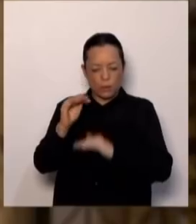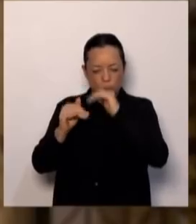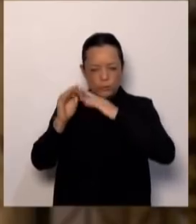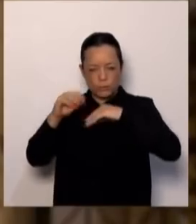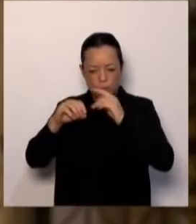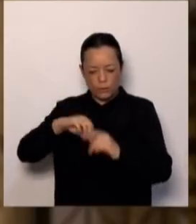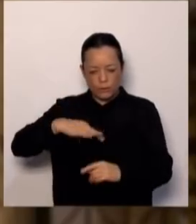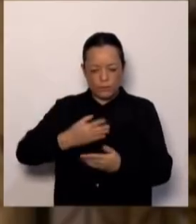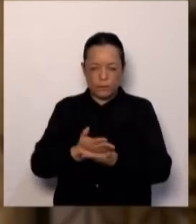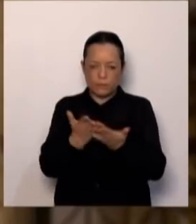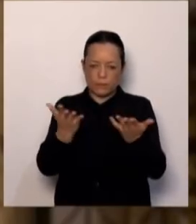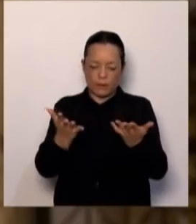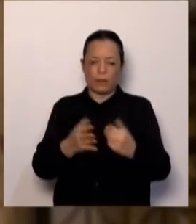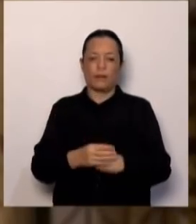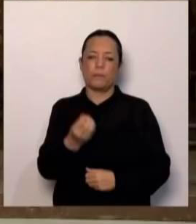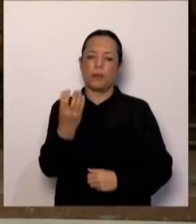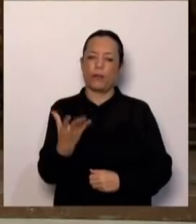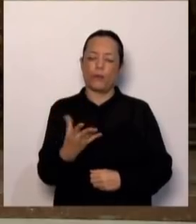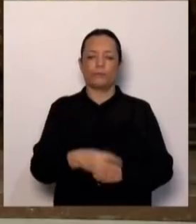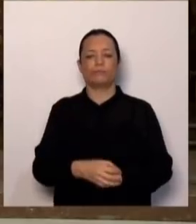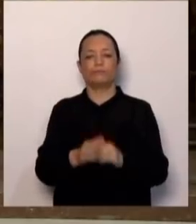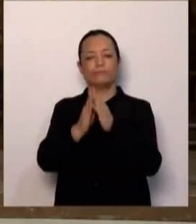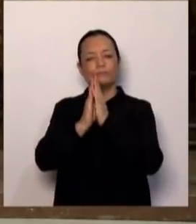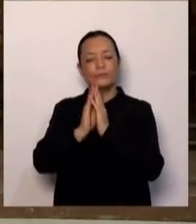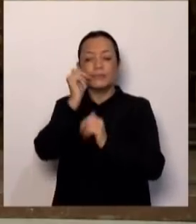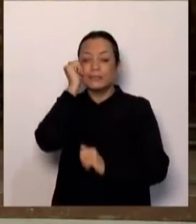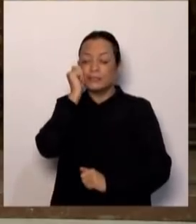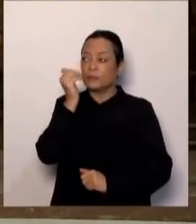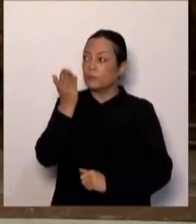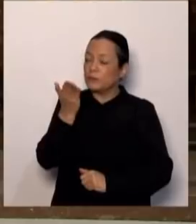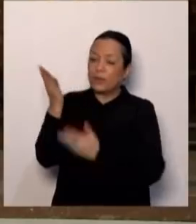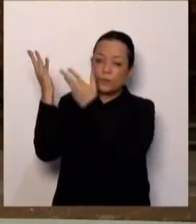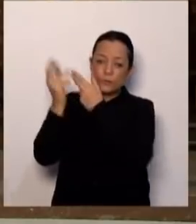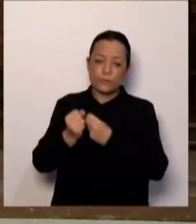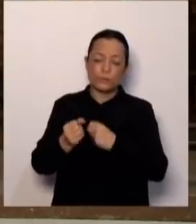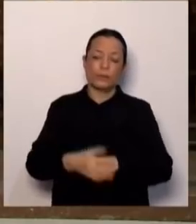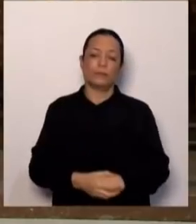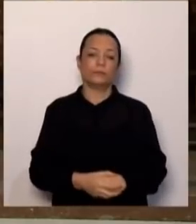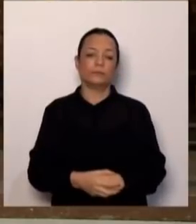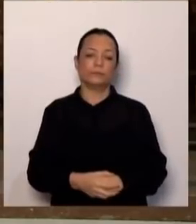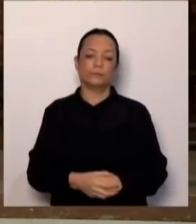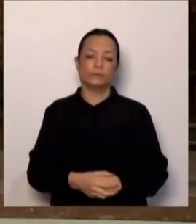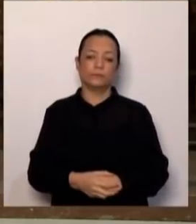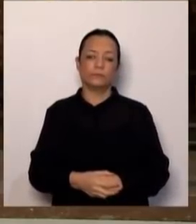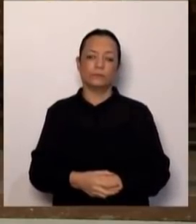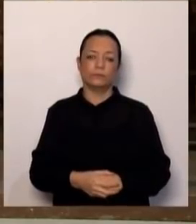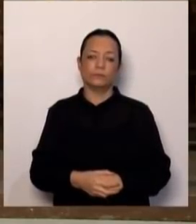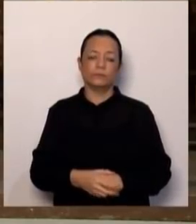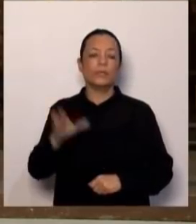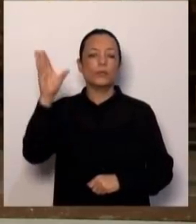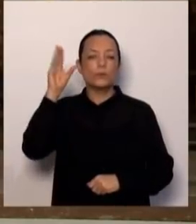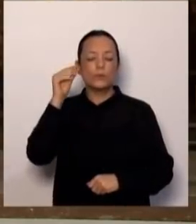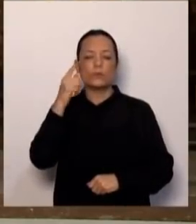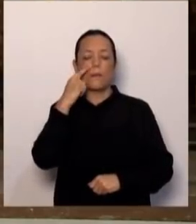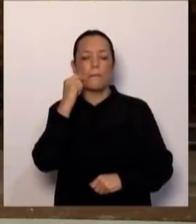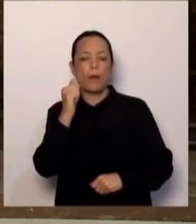una patria mejor. Oremos. Señor, atiende nuestras súplicas. Escucha, Padre bueno,